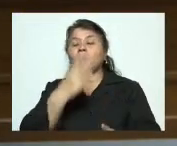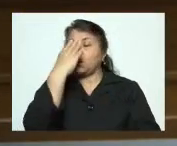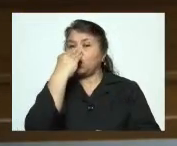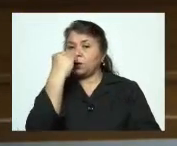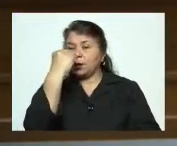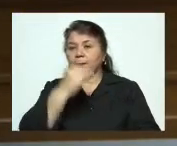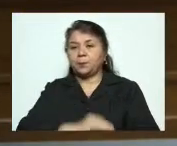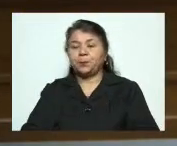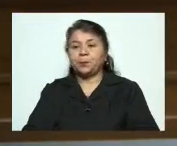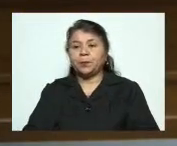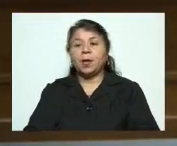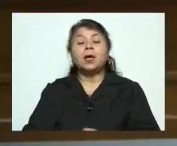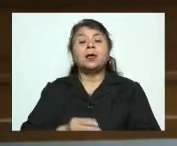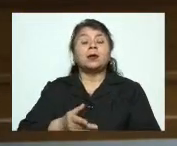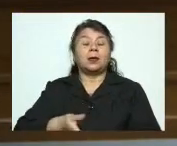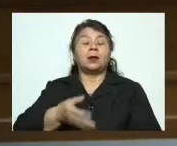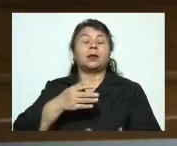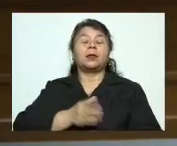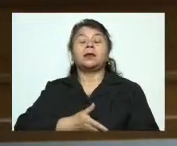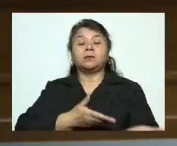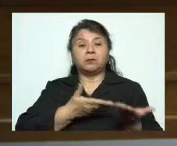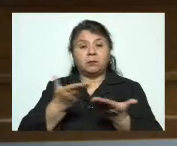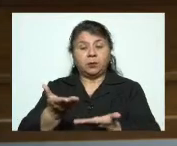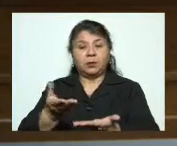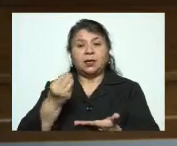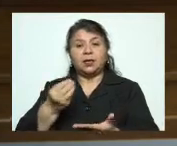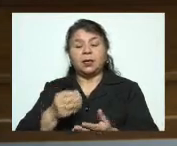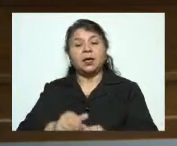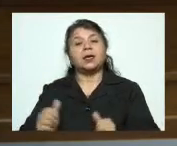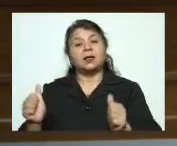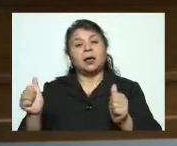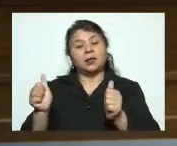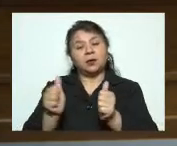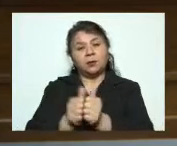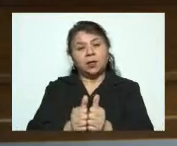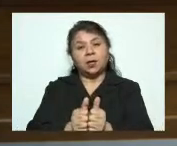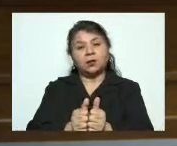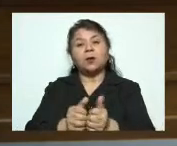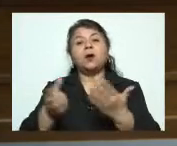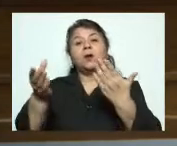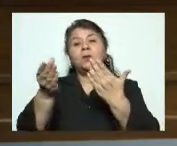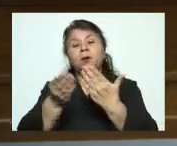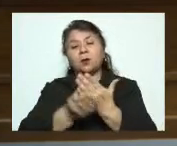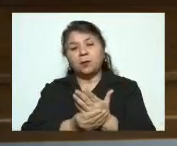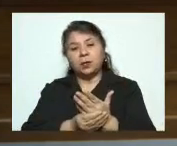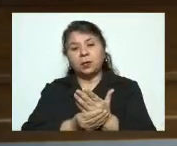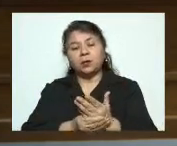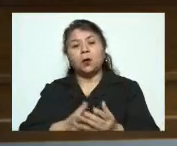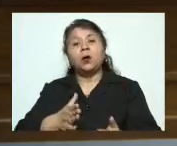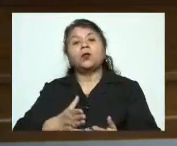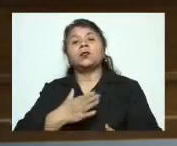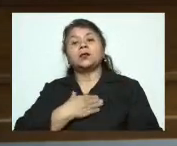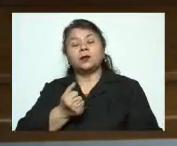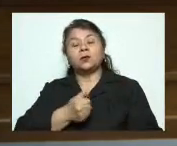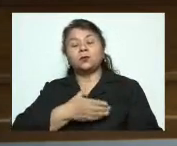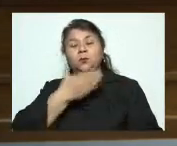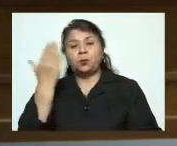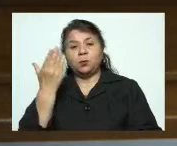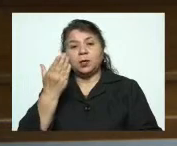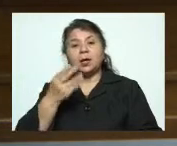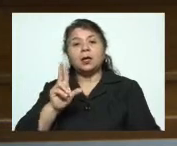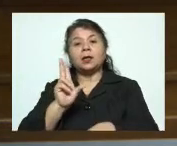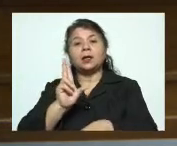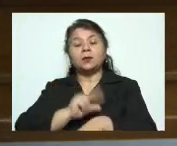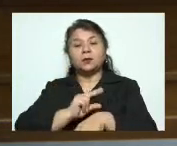Uñac. Cabe destacar que se encuentra acompañado por los ministros de Salud Pública, doctora